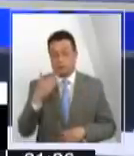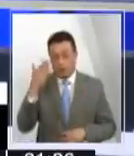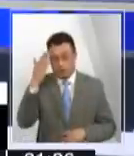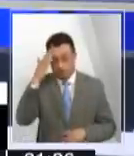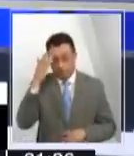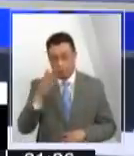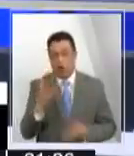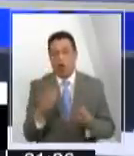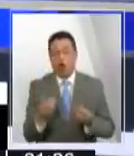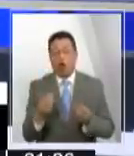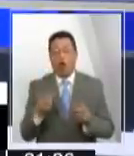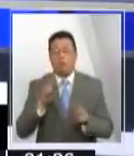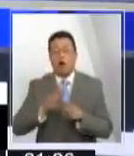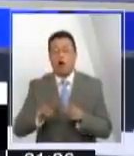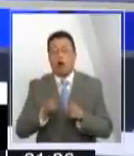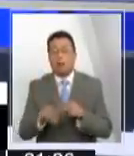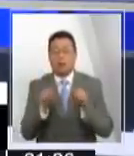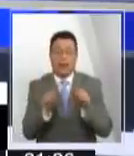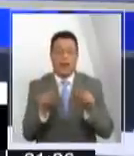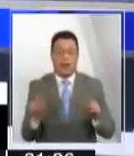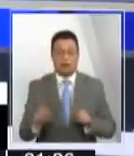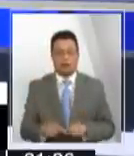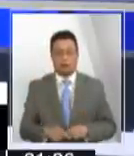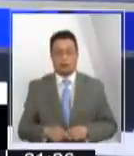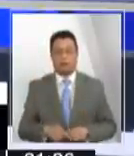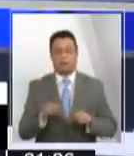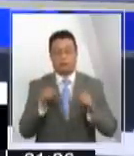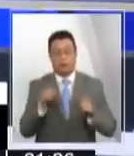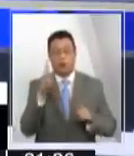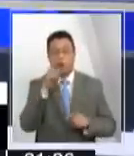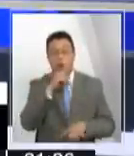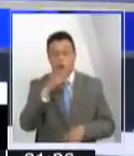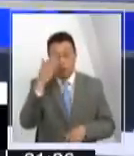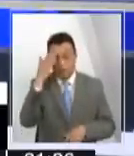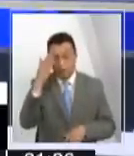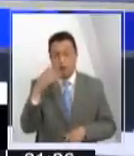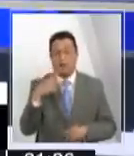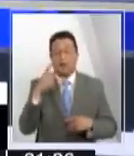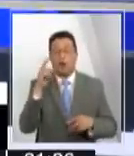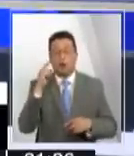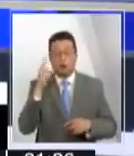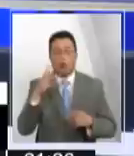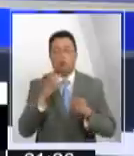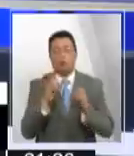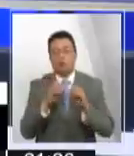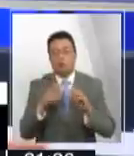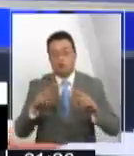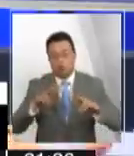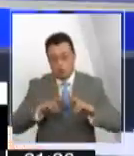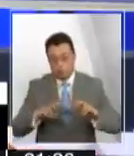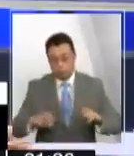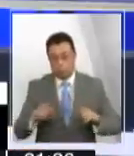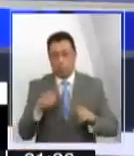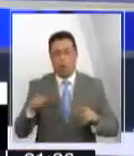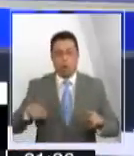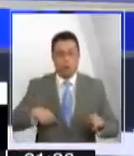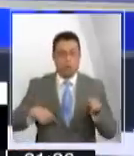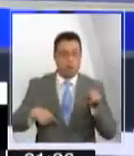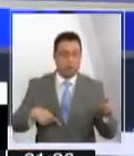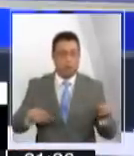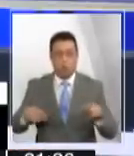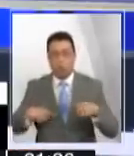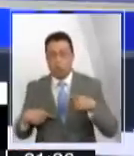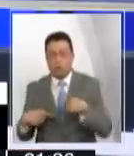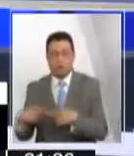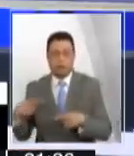se va a resolver esto. Las personas, yo creo que durante los últimos días ya han escuchado muchos análisis, culpas cruzadas, eso va a venir